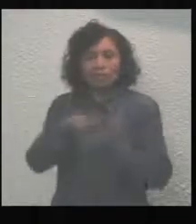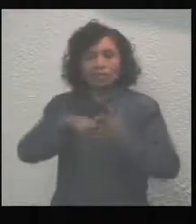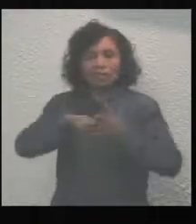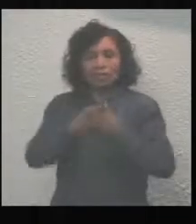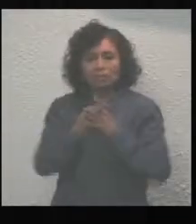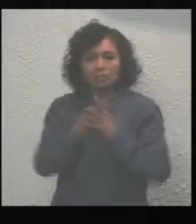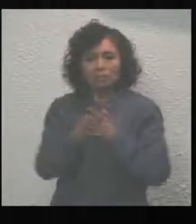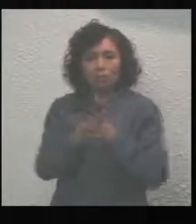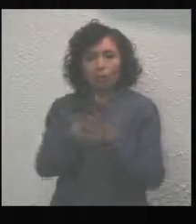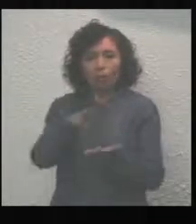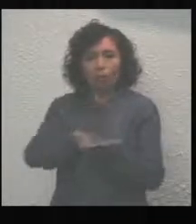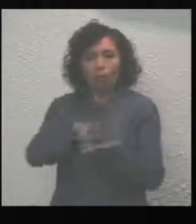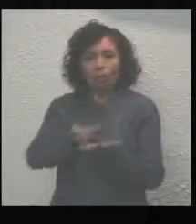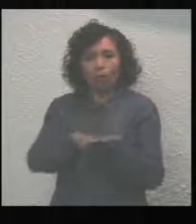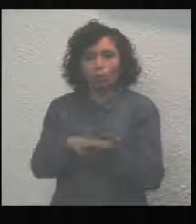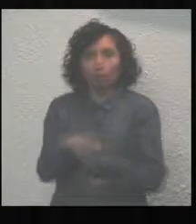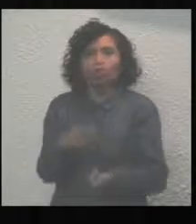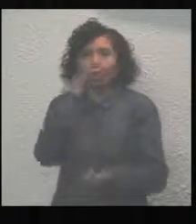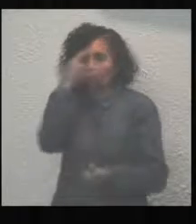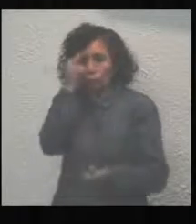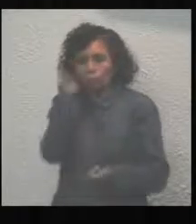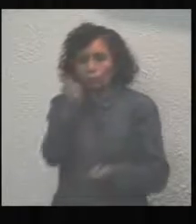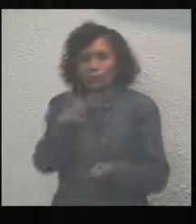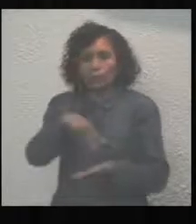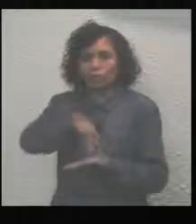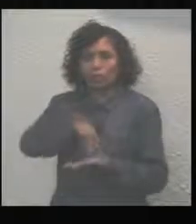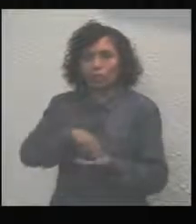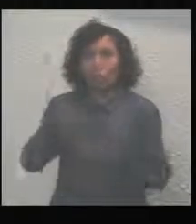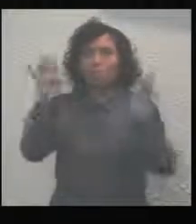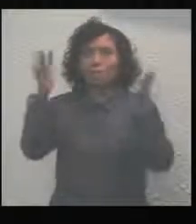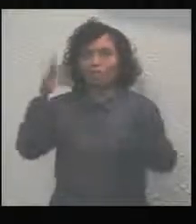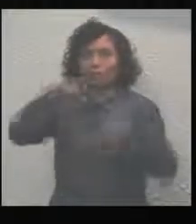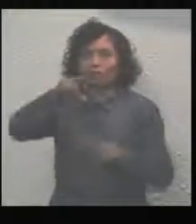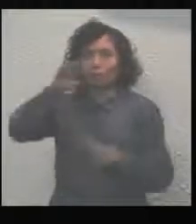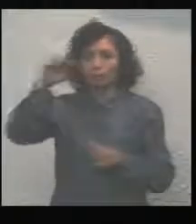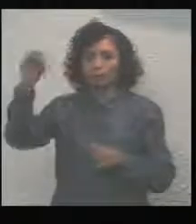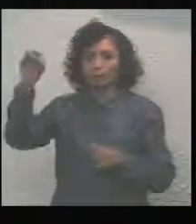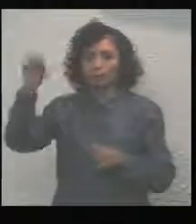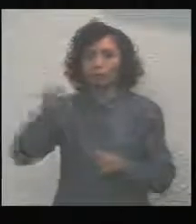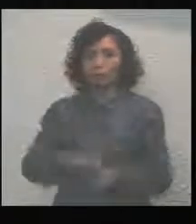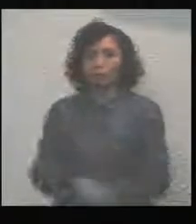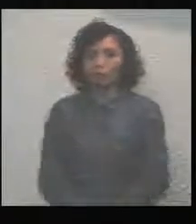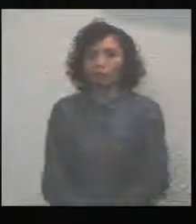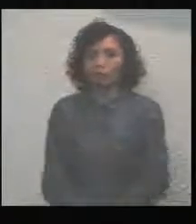nos da valor es nuestra razón de ser viva a Quintana Roo